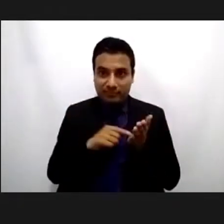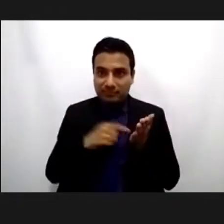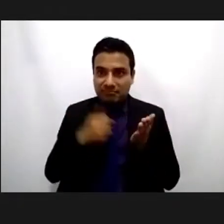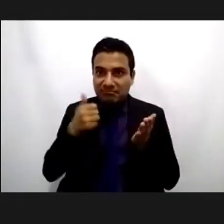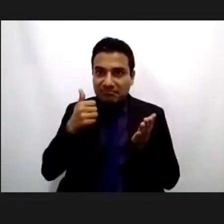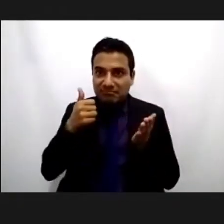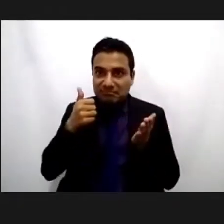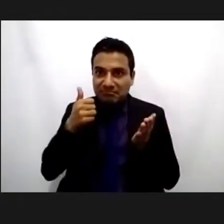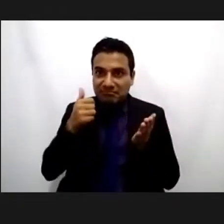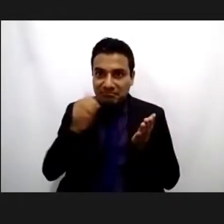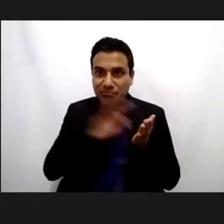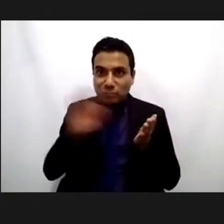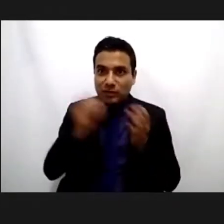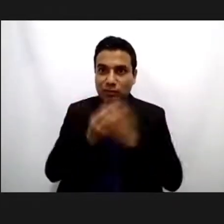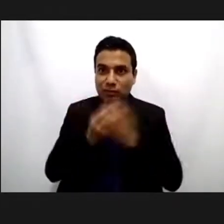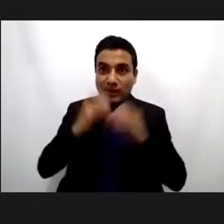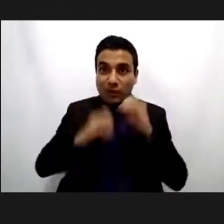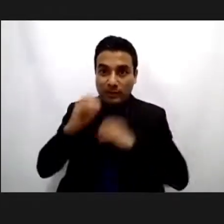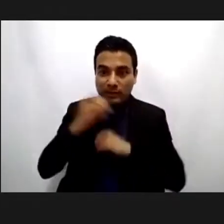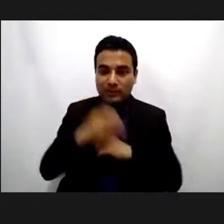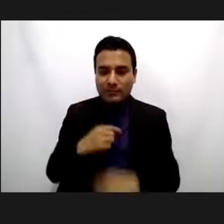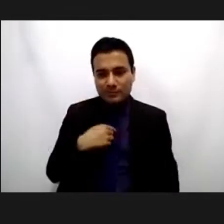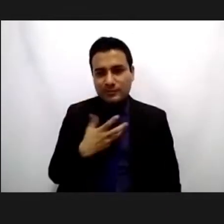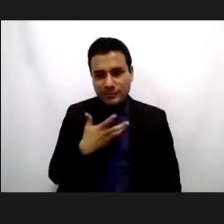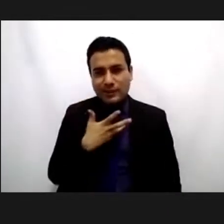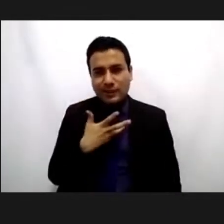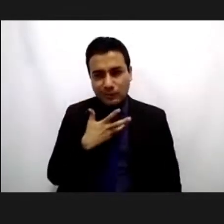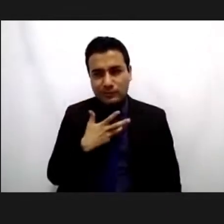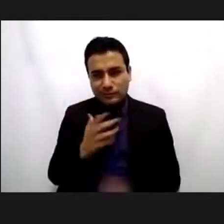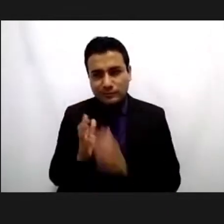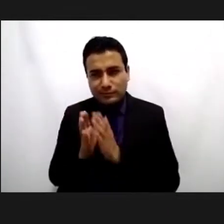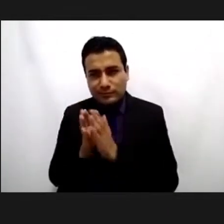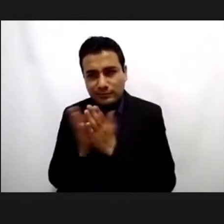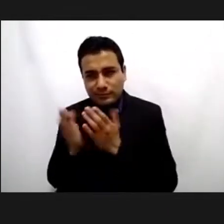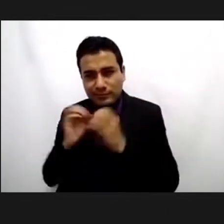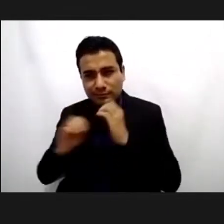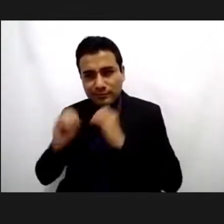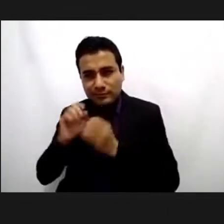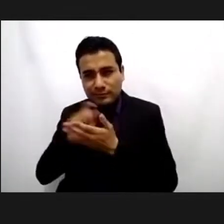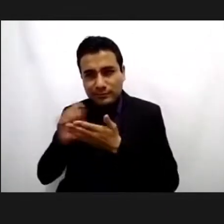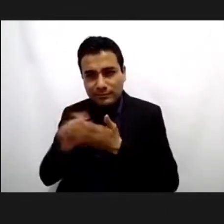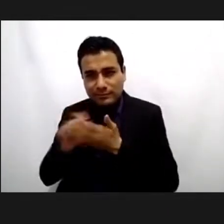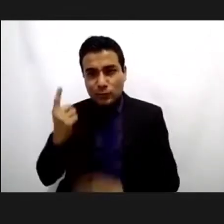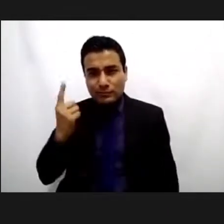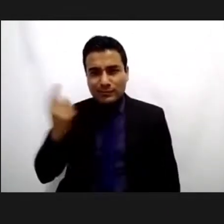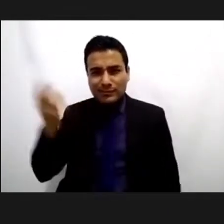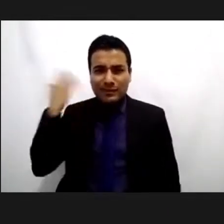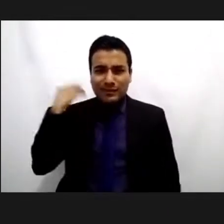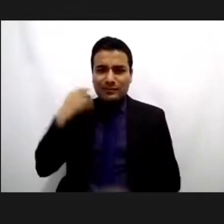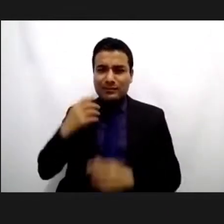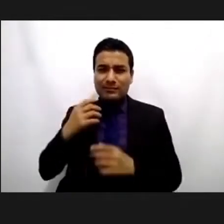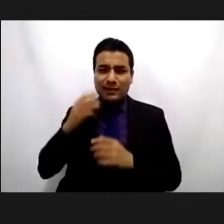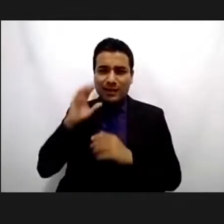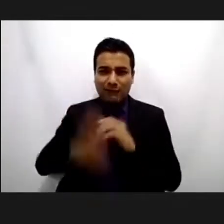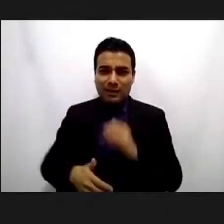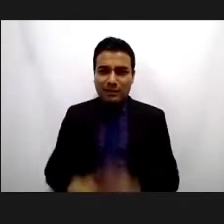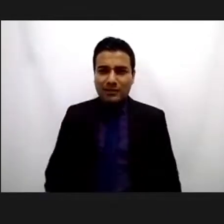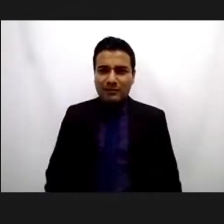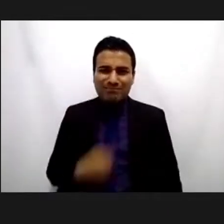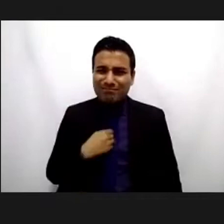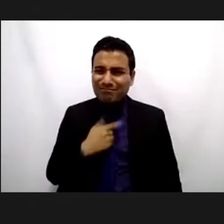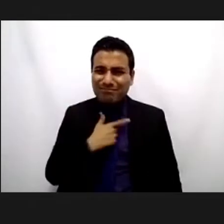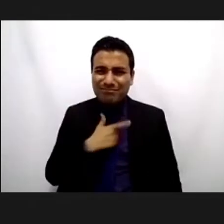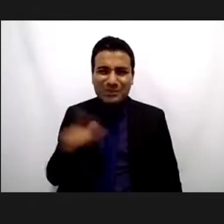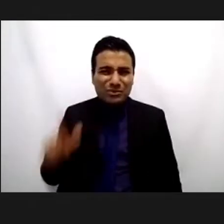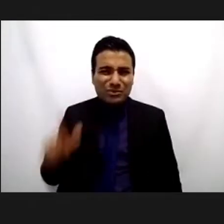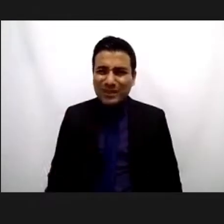para estrenarlo. Porque yo tengo también un par de obras que las terminé, tengo una que terminé hace un par de años y no me gusta, y